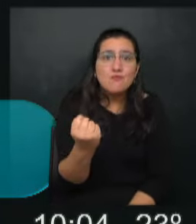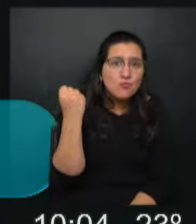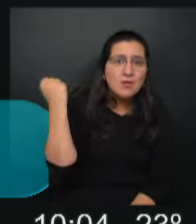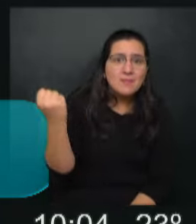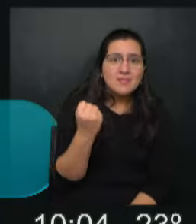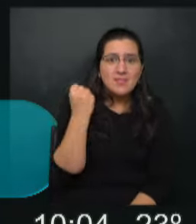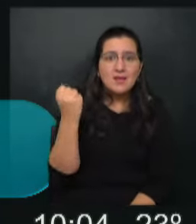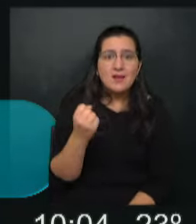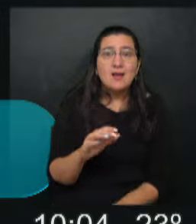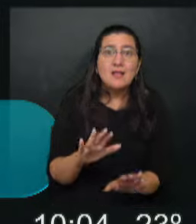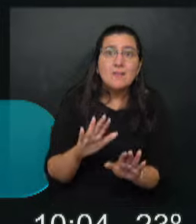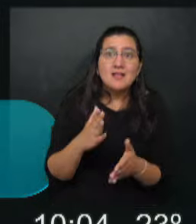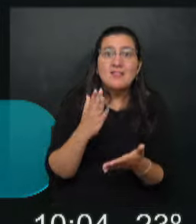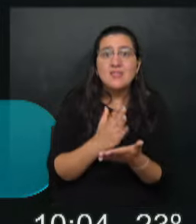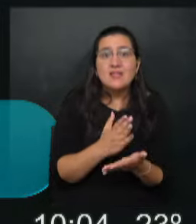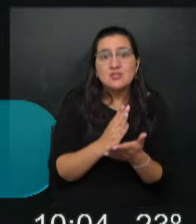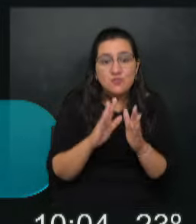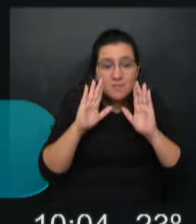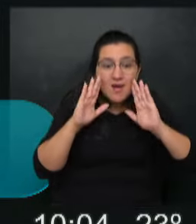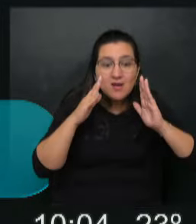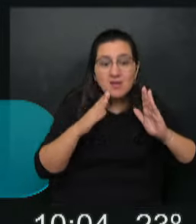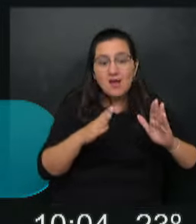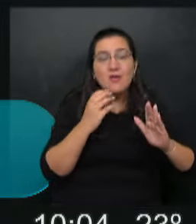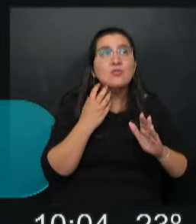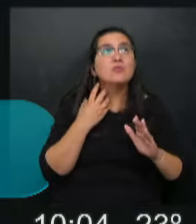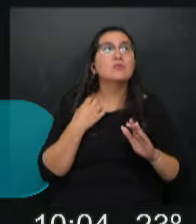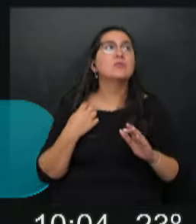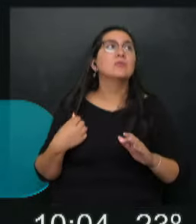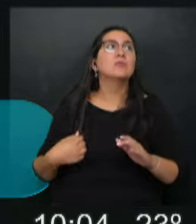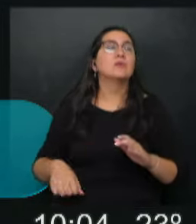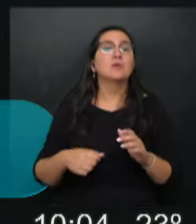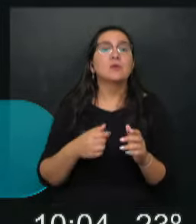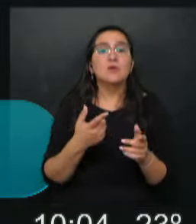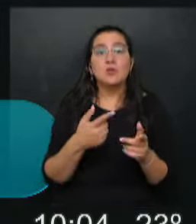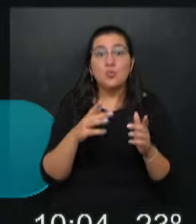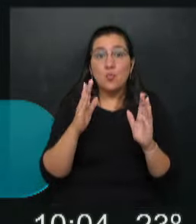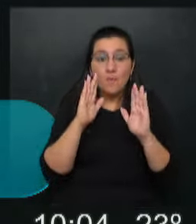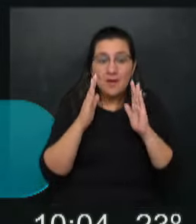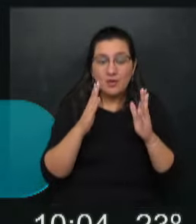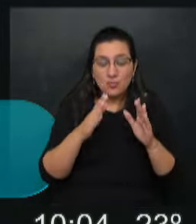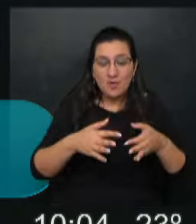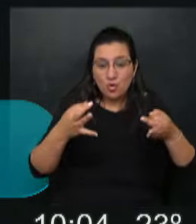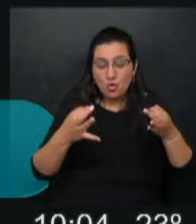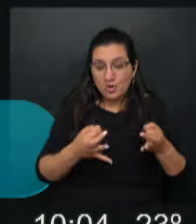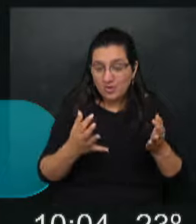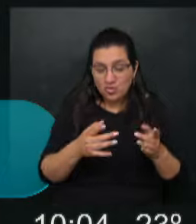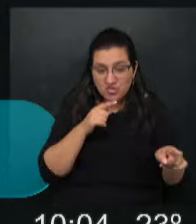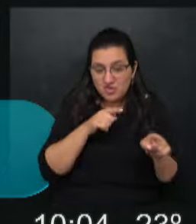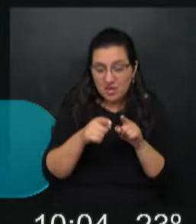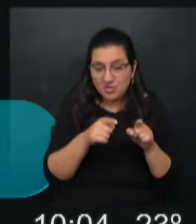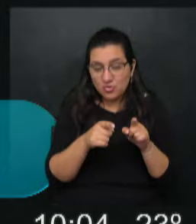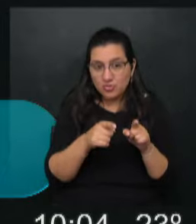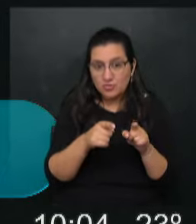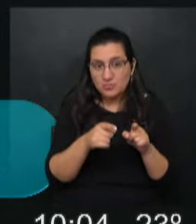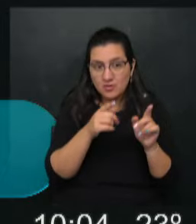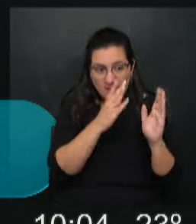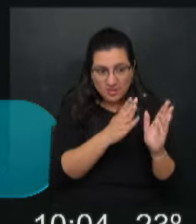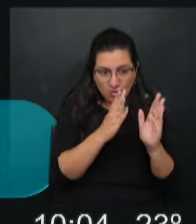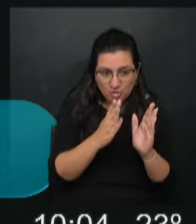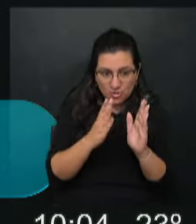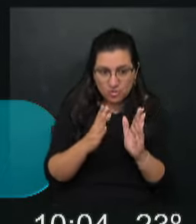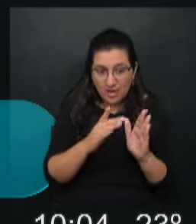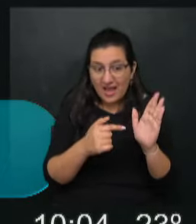Quizá el Derecho dentro de algo mucho más enmarcado y con un marco mucho más concreto y más directo, y es esto y está